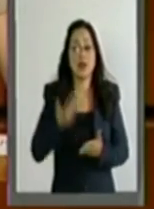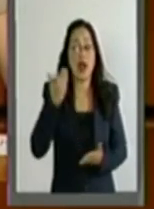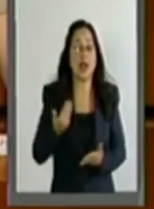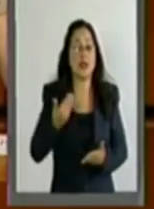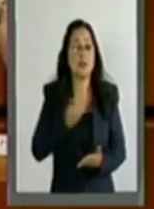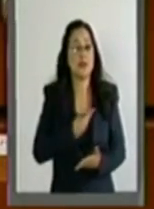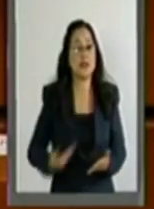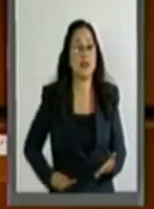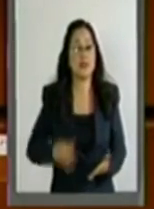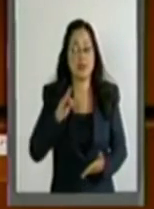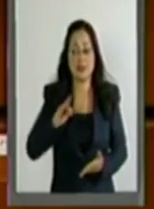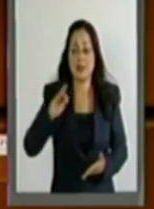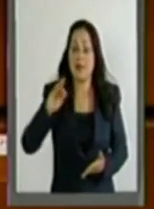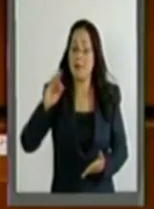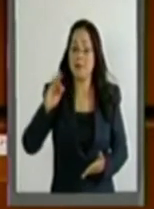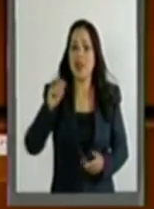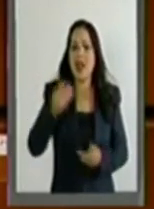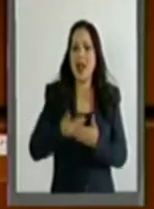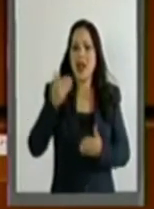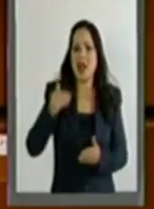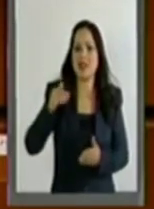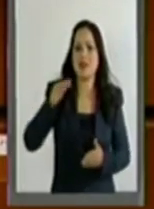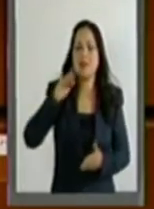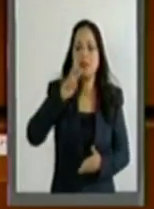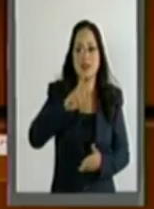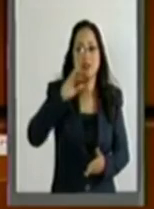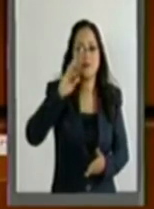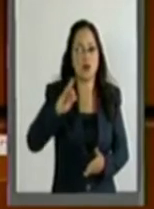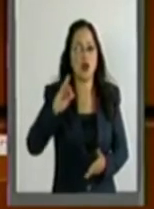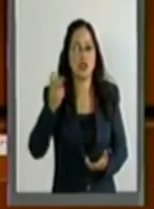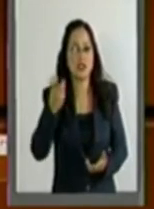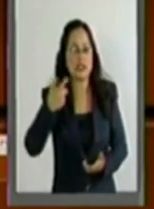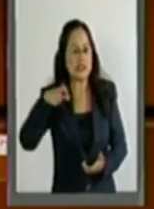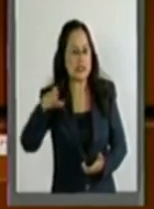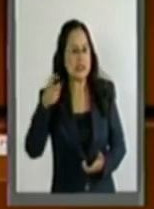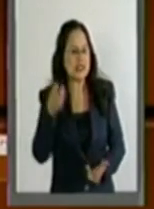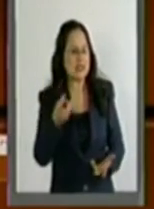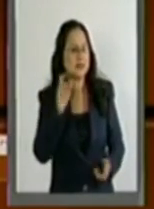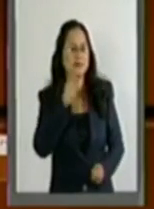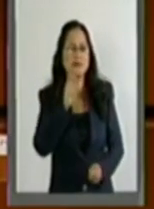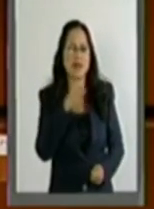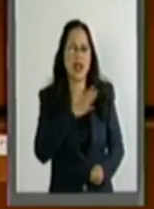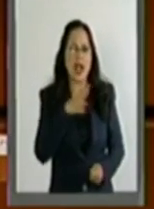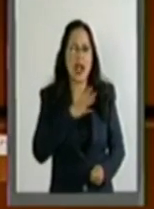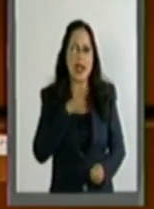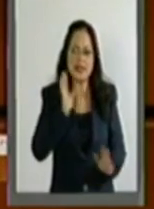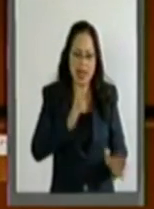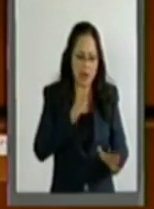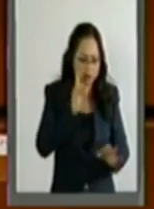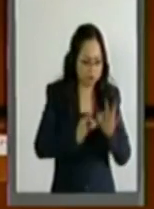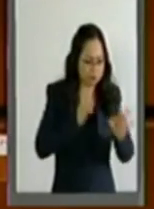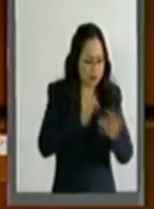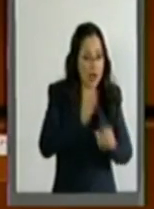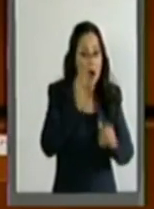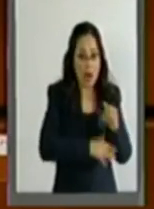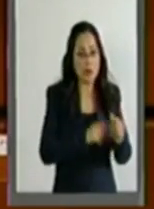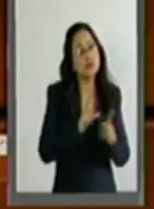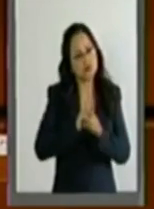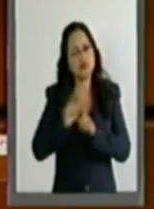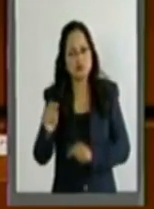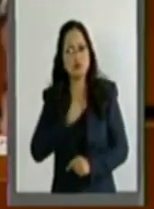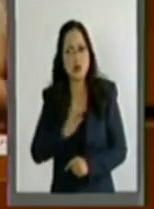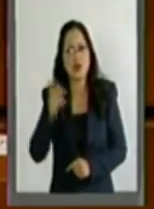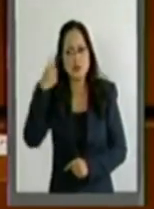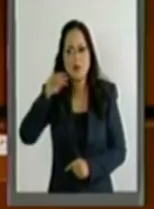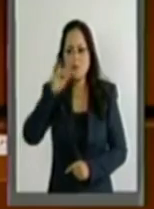panista, Vicente Fox? Ese come si te vas insultante que le profirió a un jefe de Estado